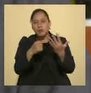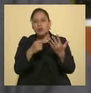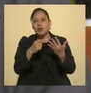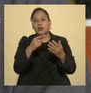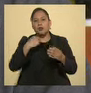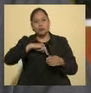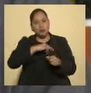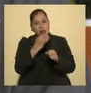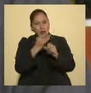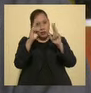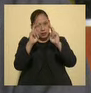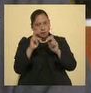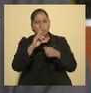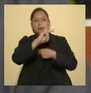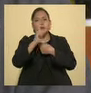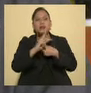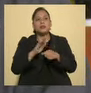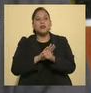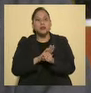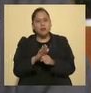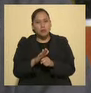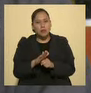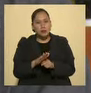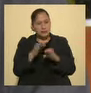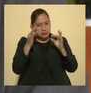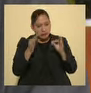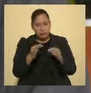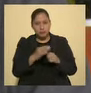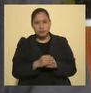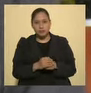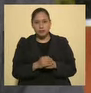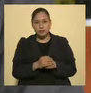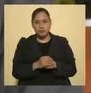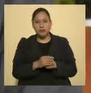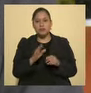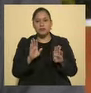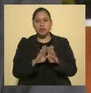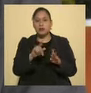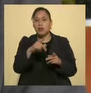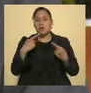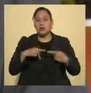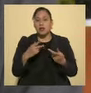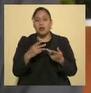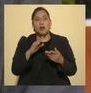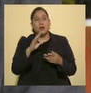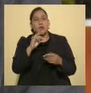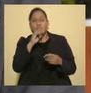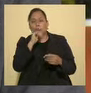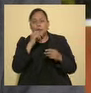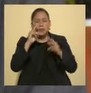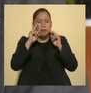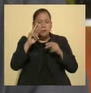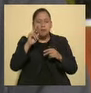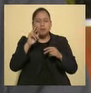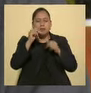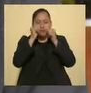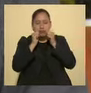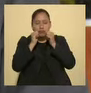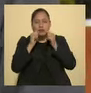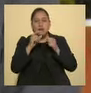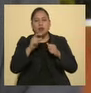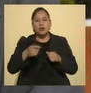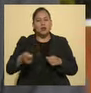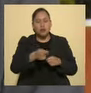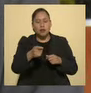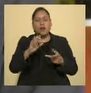estamos hablando? ¿Qué país está claramente indicado para los que no tienen la posibilidad de ver